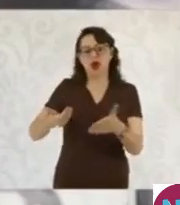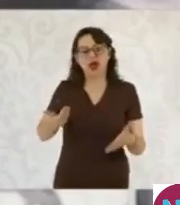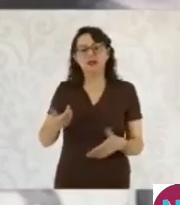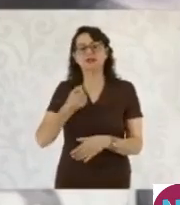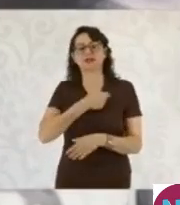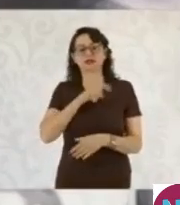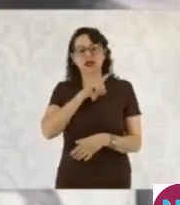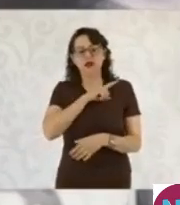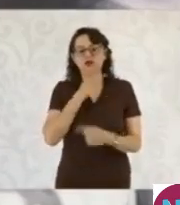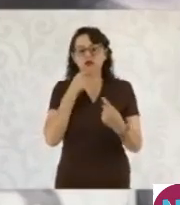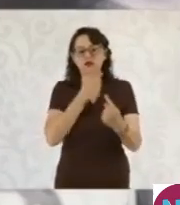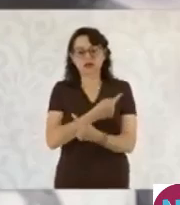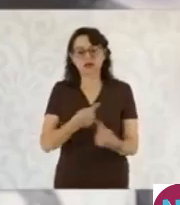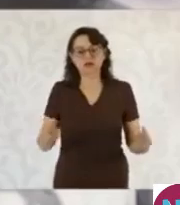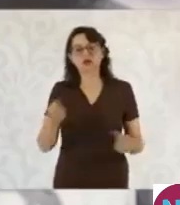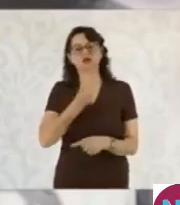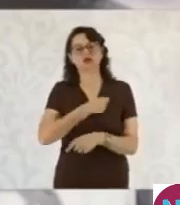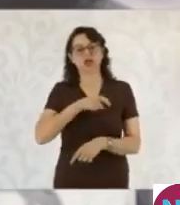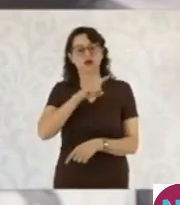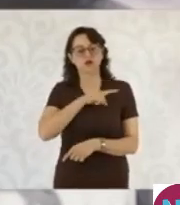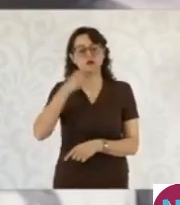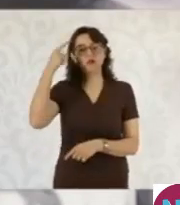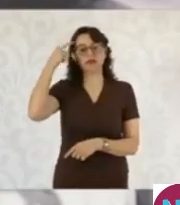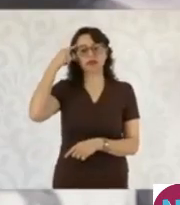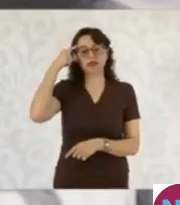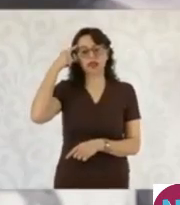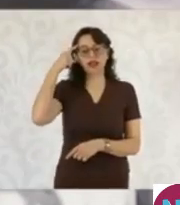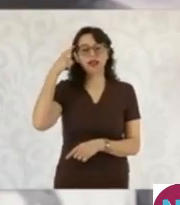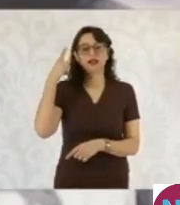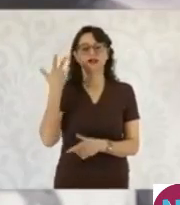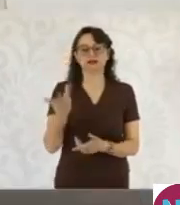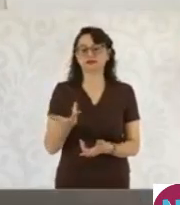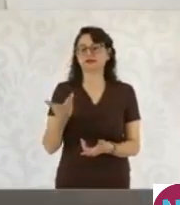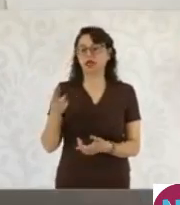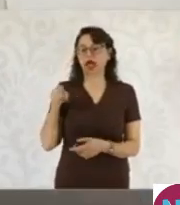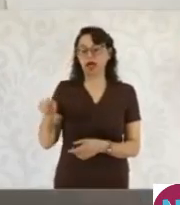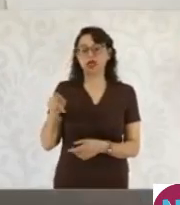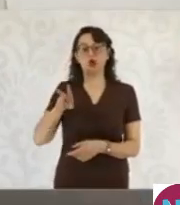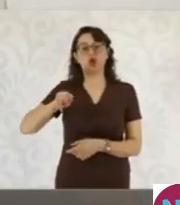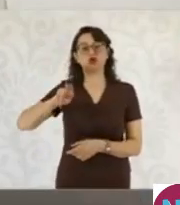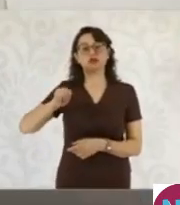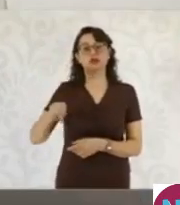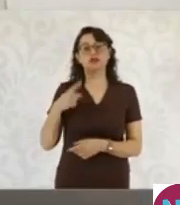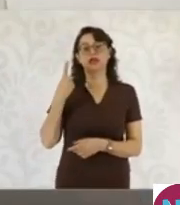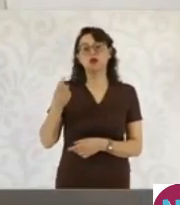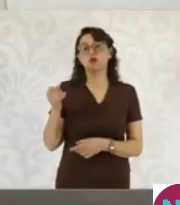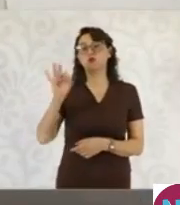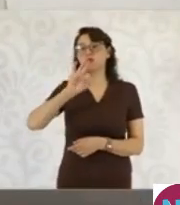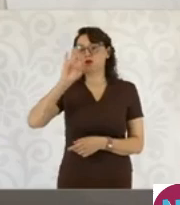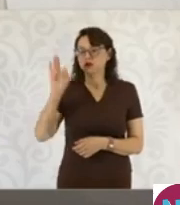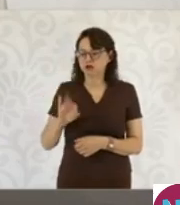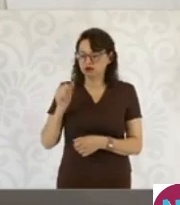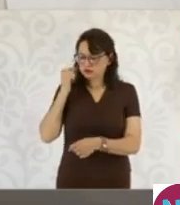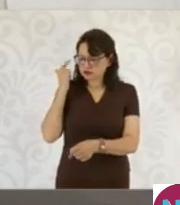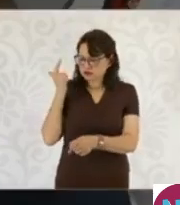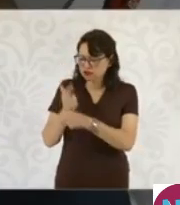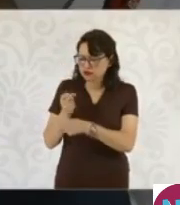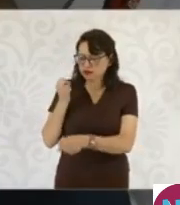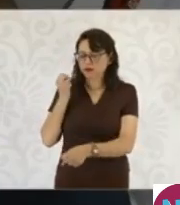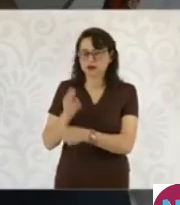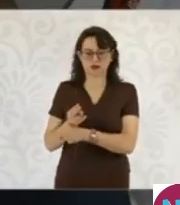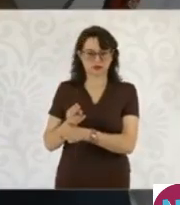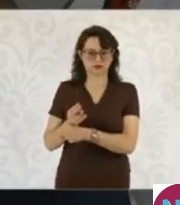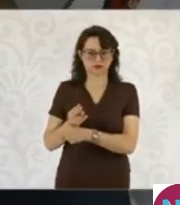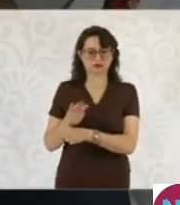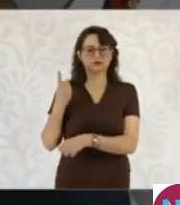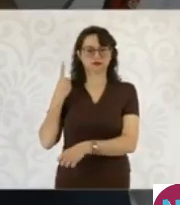salud mental. En el primer nivel de atención se pueden llegar a atender el 81% de los problemas de salud de la población. El